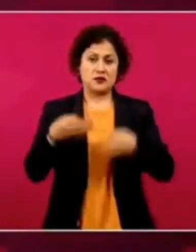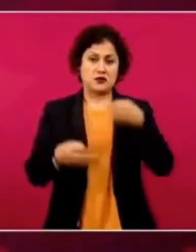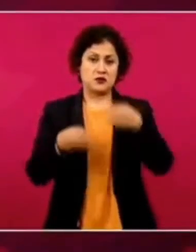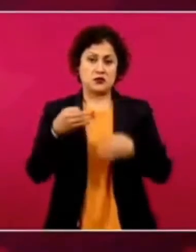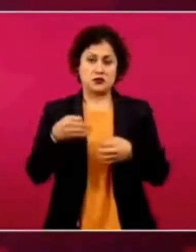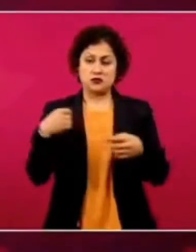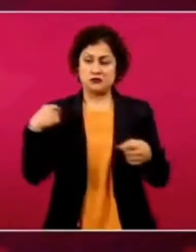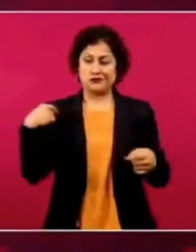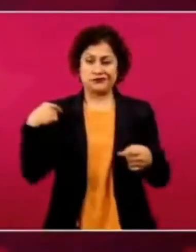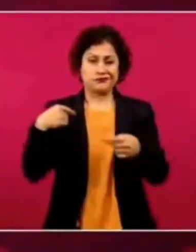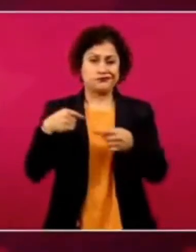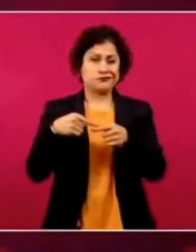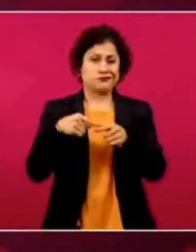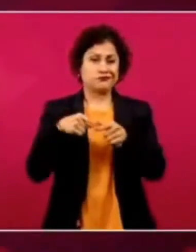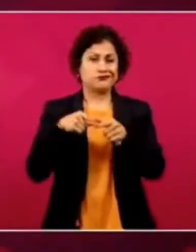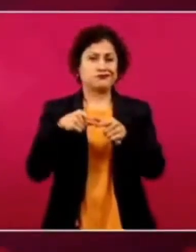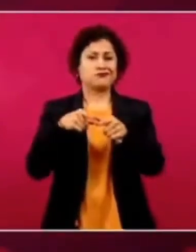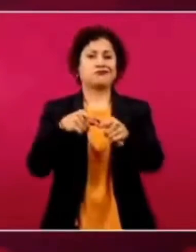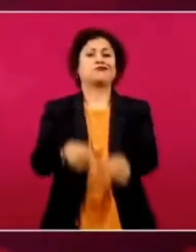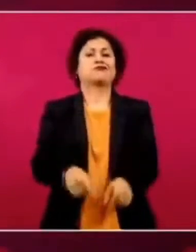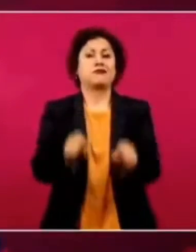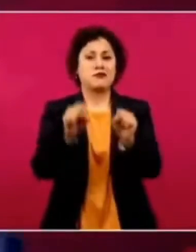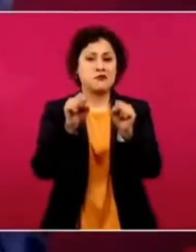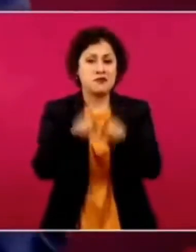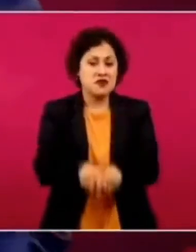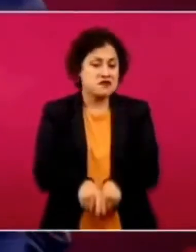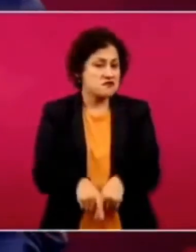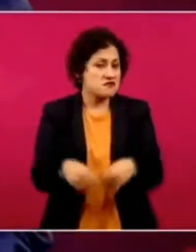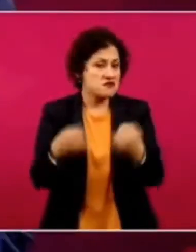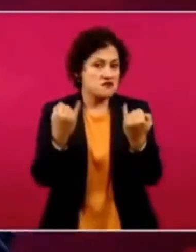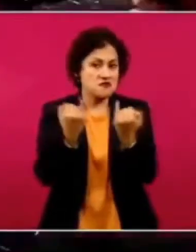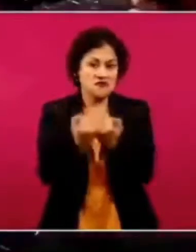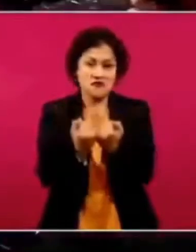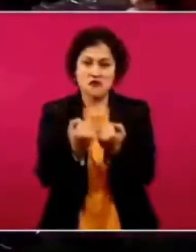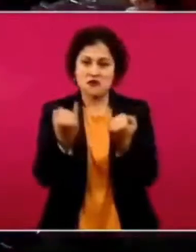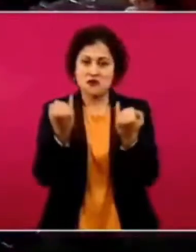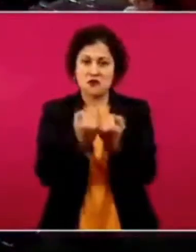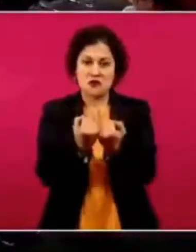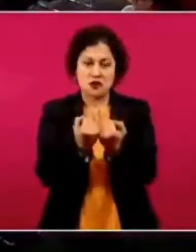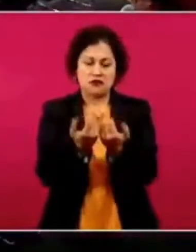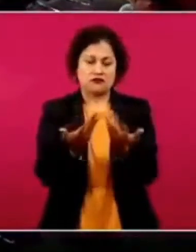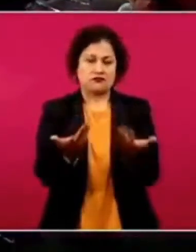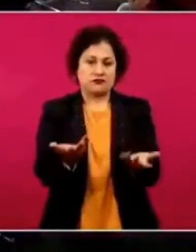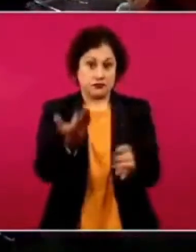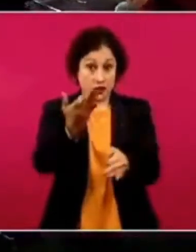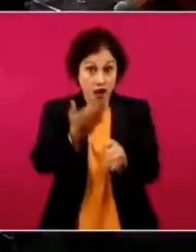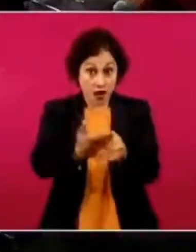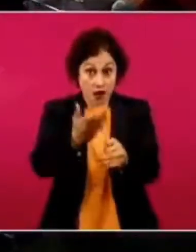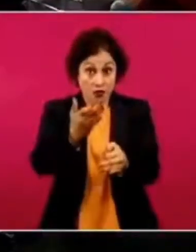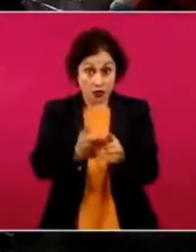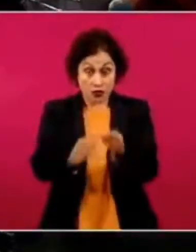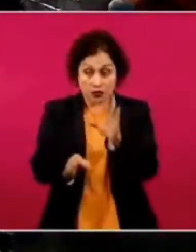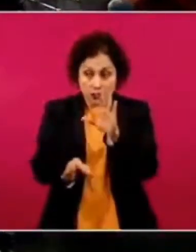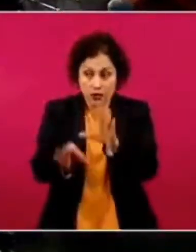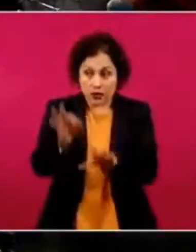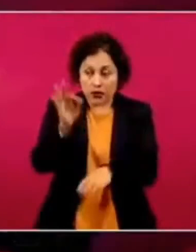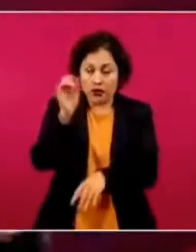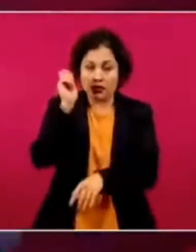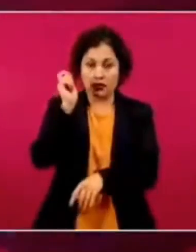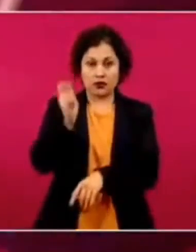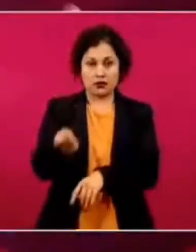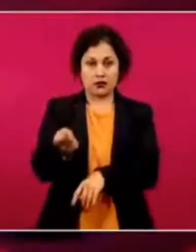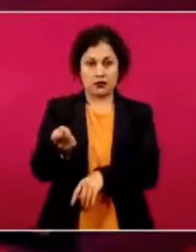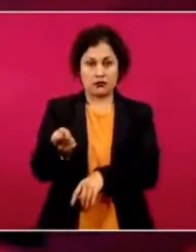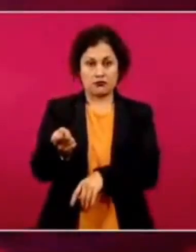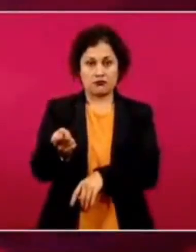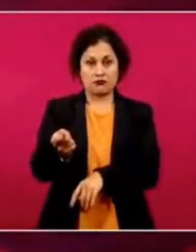lo que está saliendo es de que se le está dando